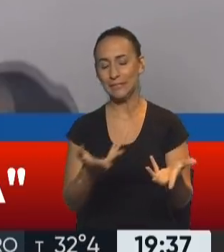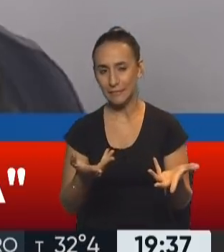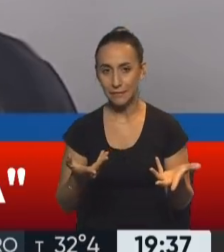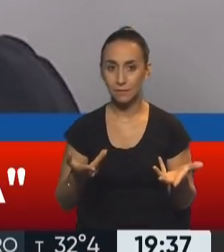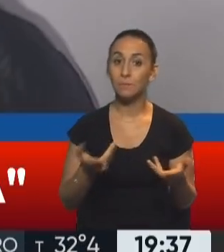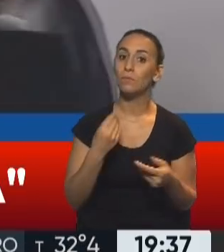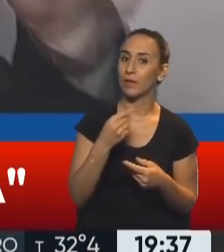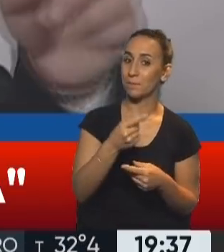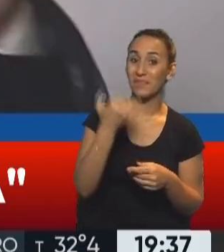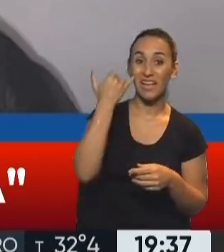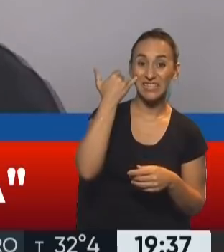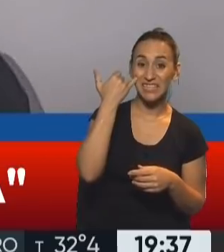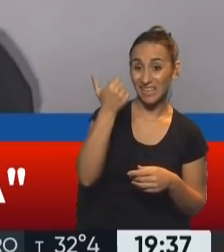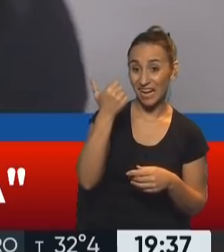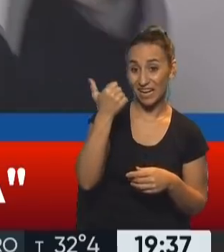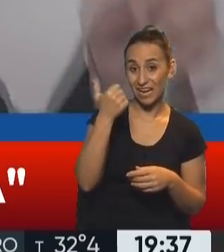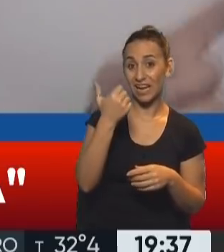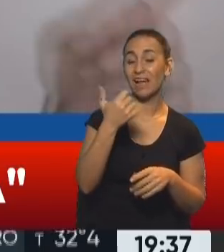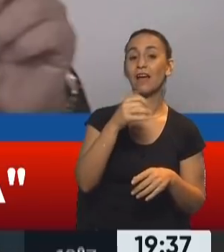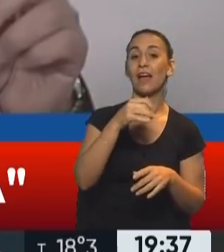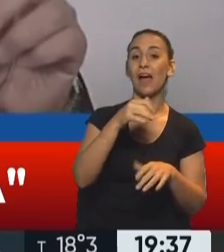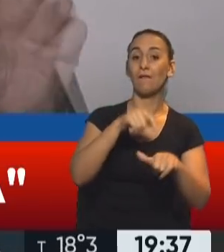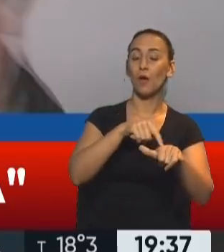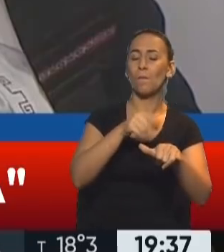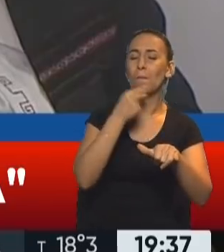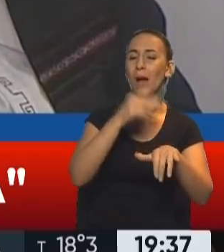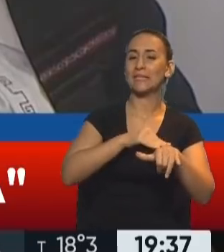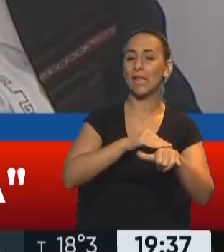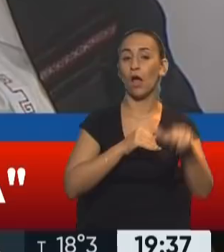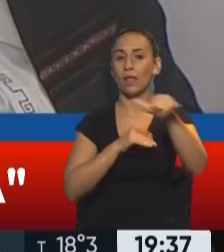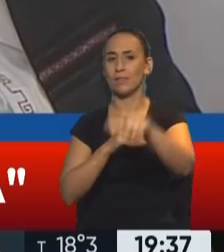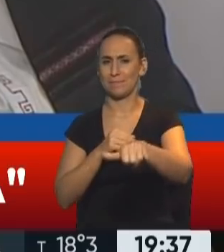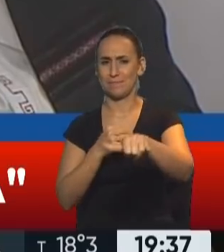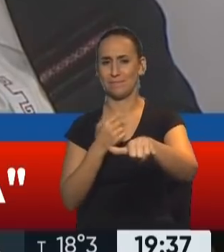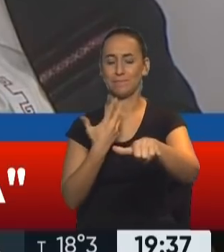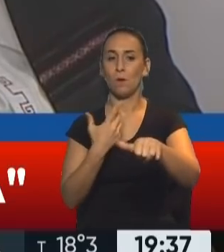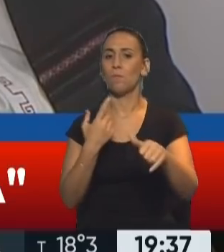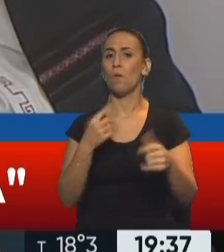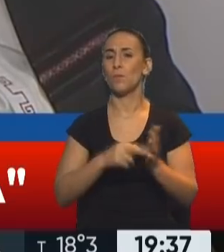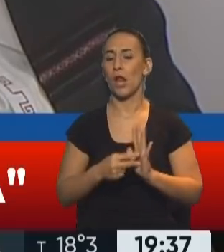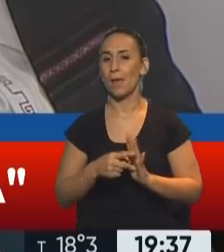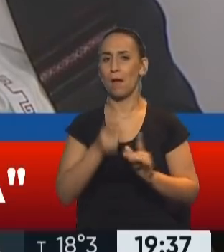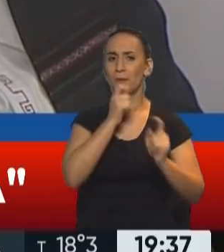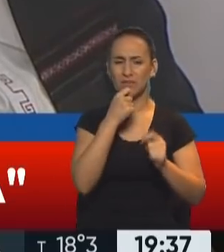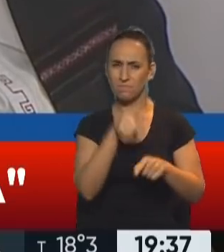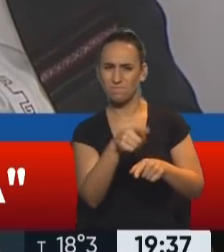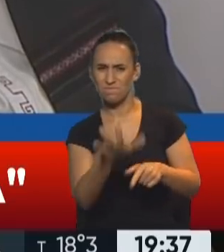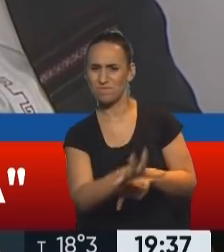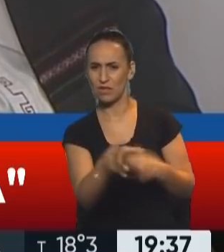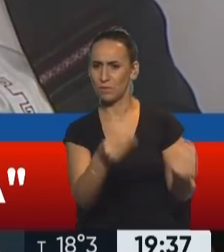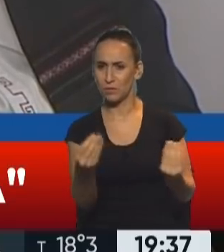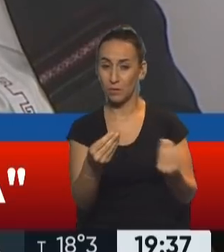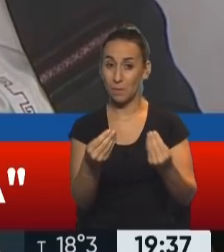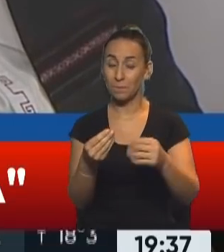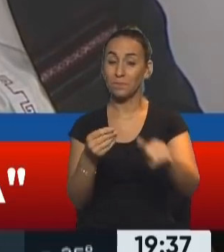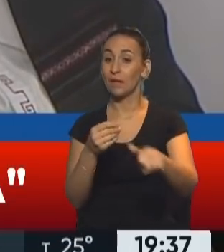hecho de que había pasado vacío el avión antes le había generado mucho problema con la prensa y que no, ¿qué me va a pasar si encima viene con